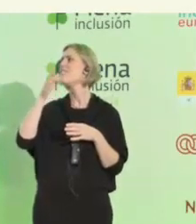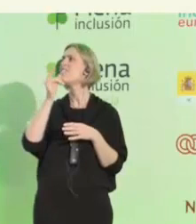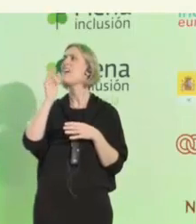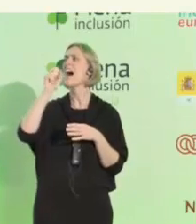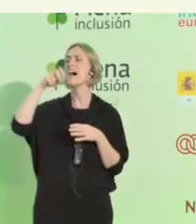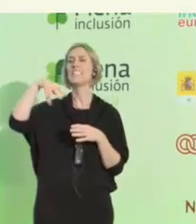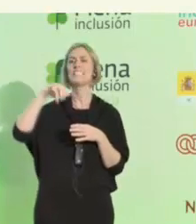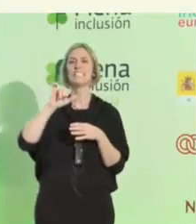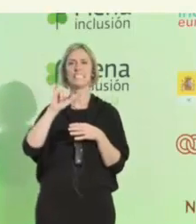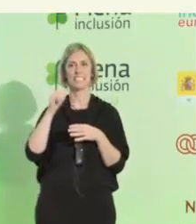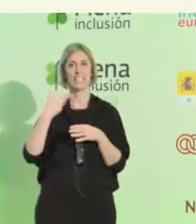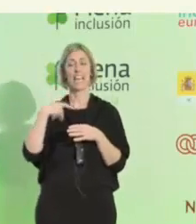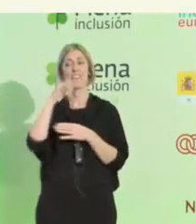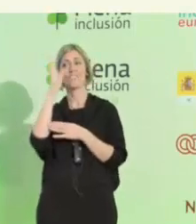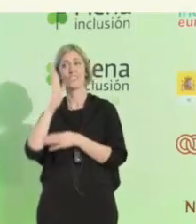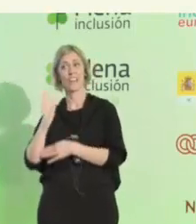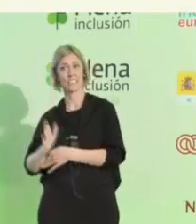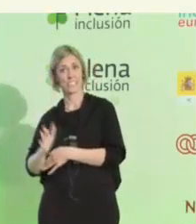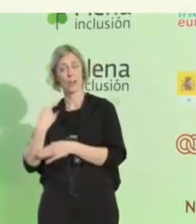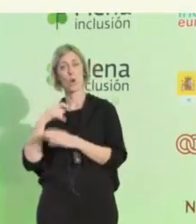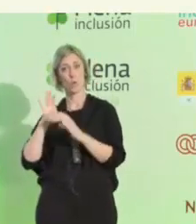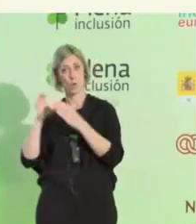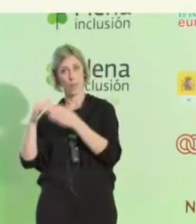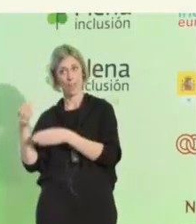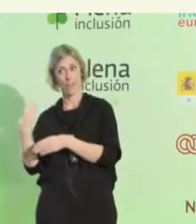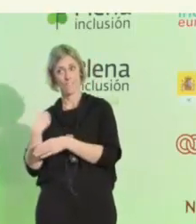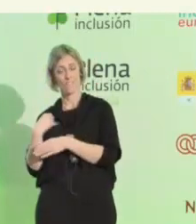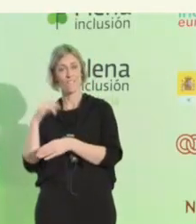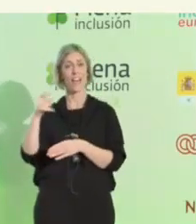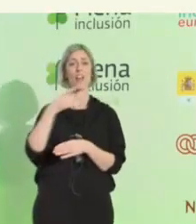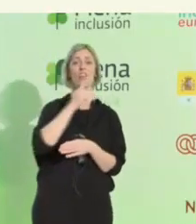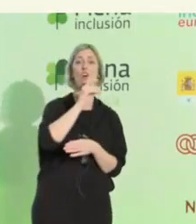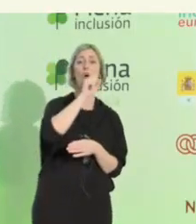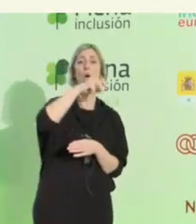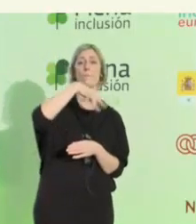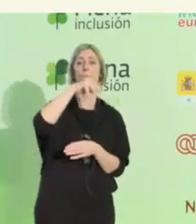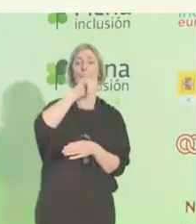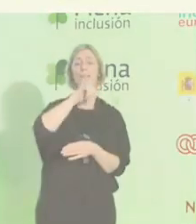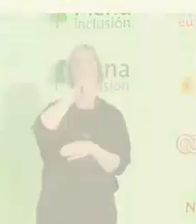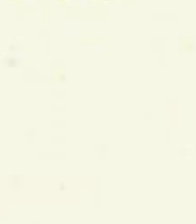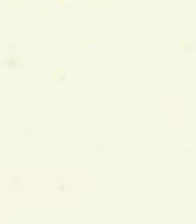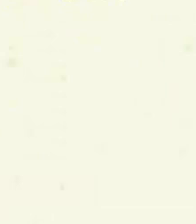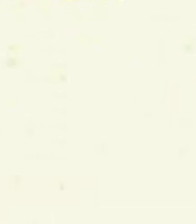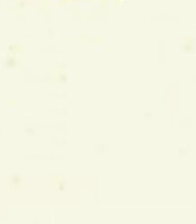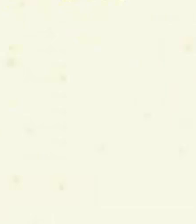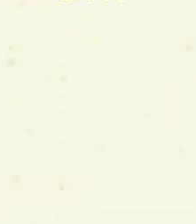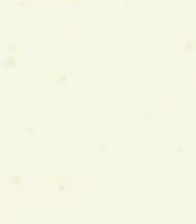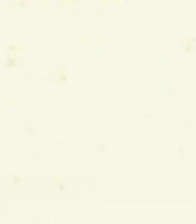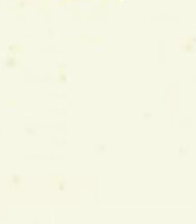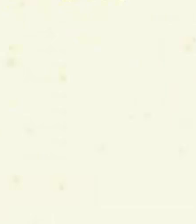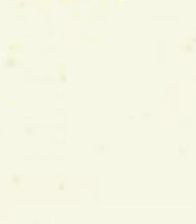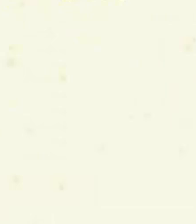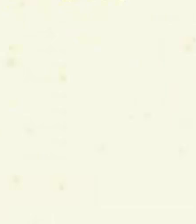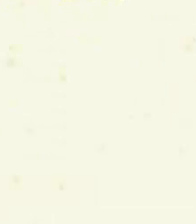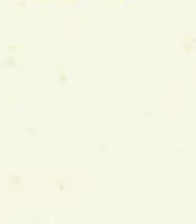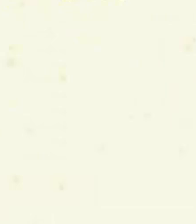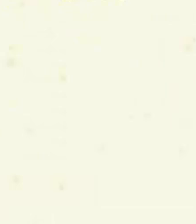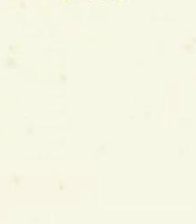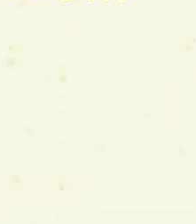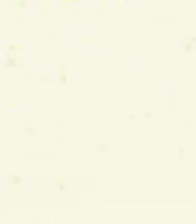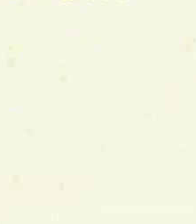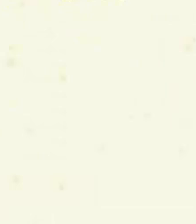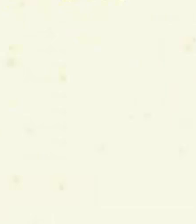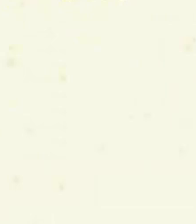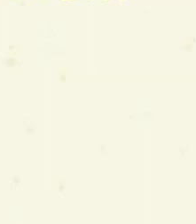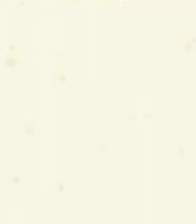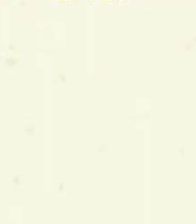y Dominique en una de Argentina. Ellas han estado colaborando en el proyecto Plena Internacional este año, junto